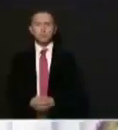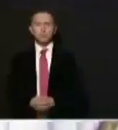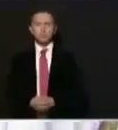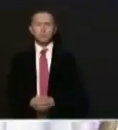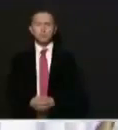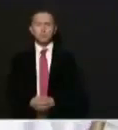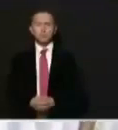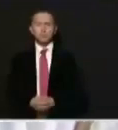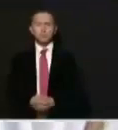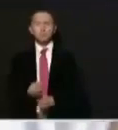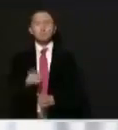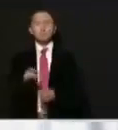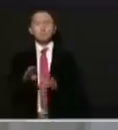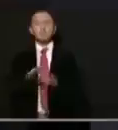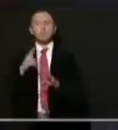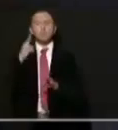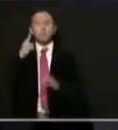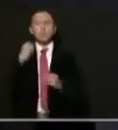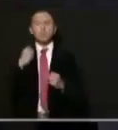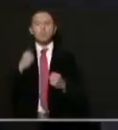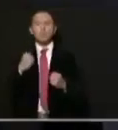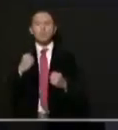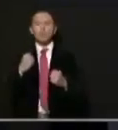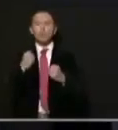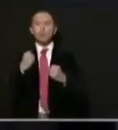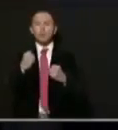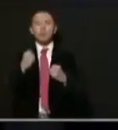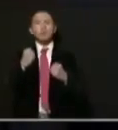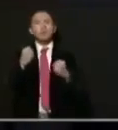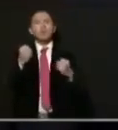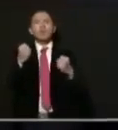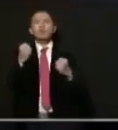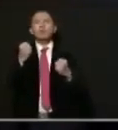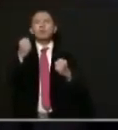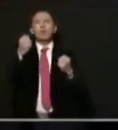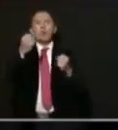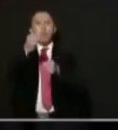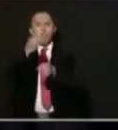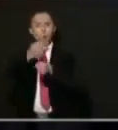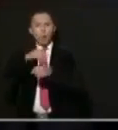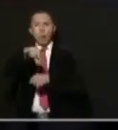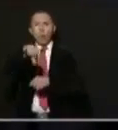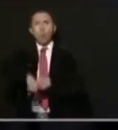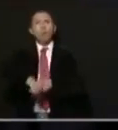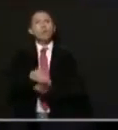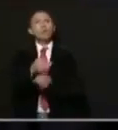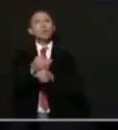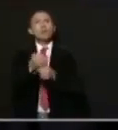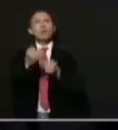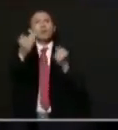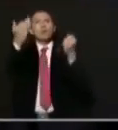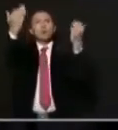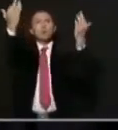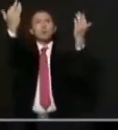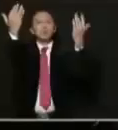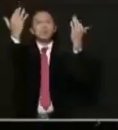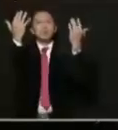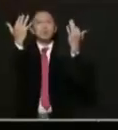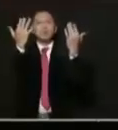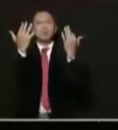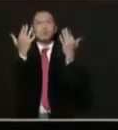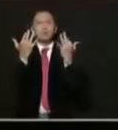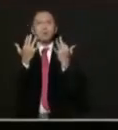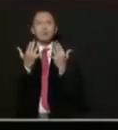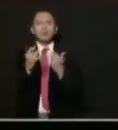A las fuerzas que desciendan en este momento para que los abuelos